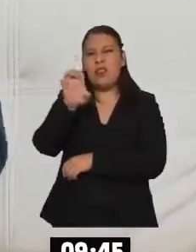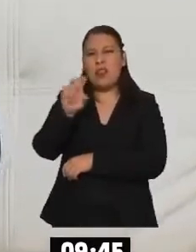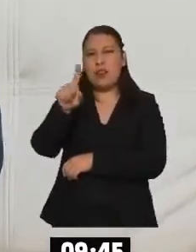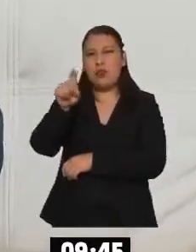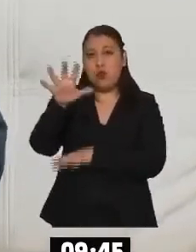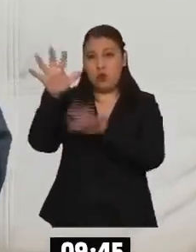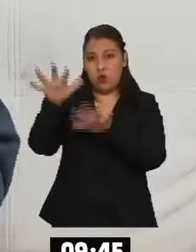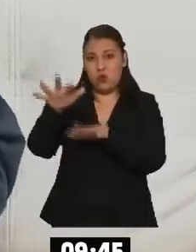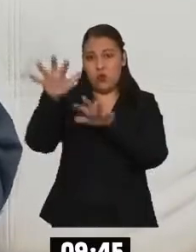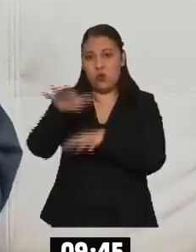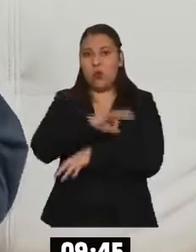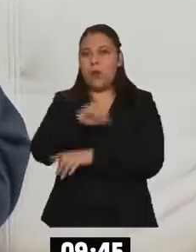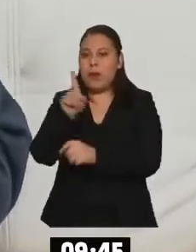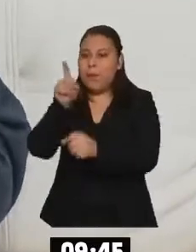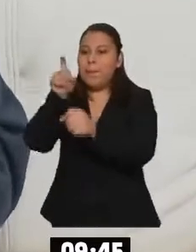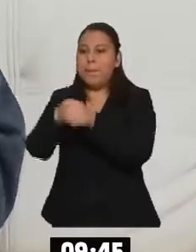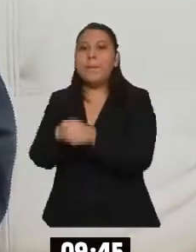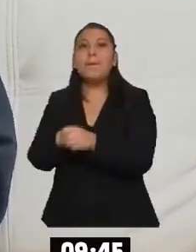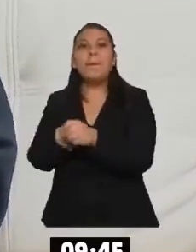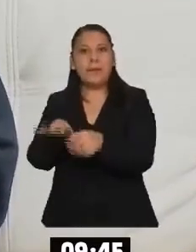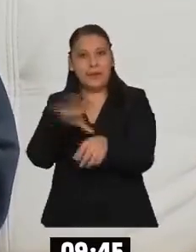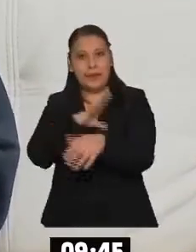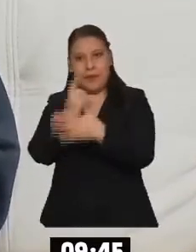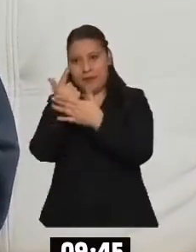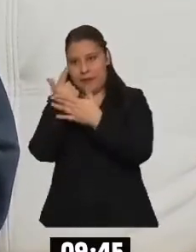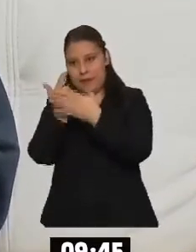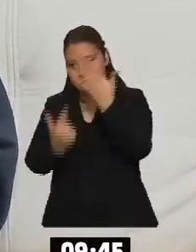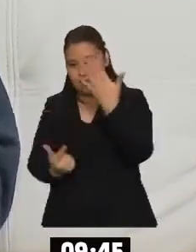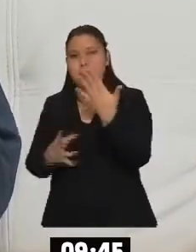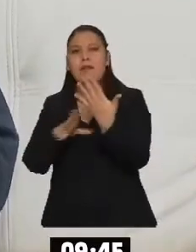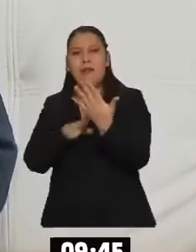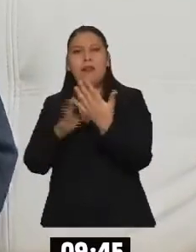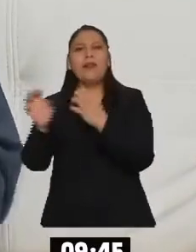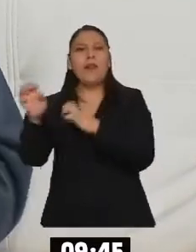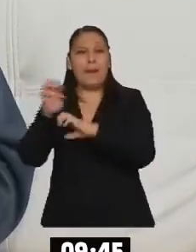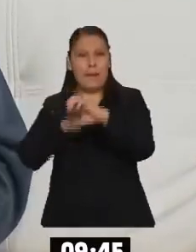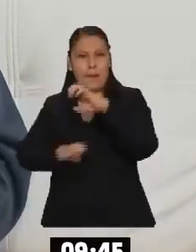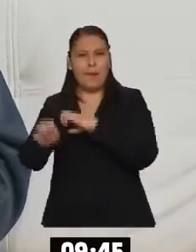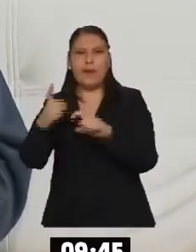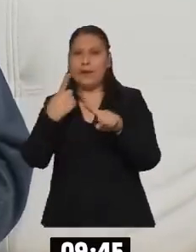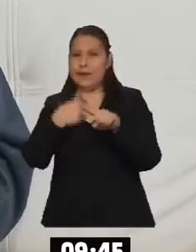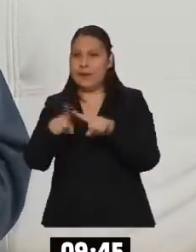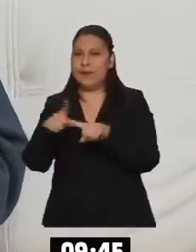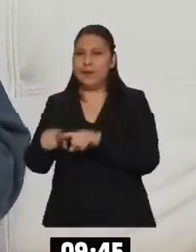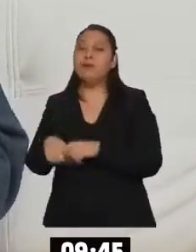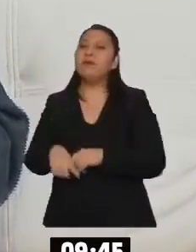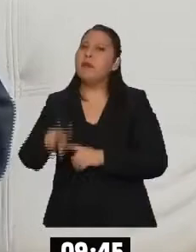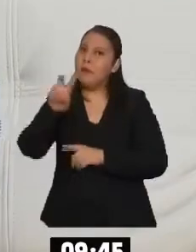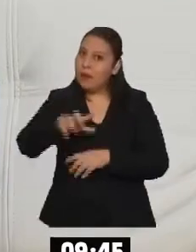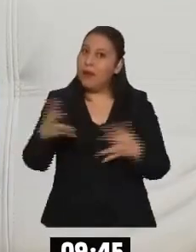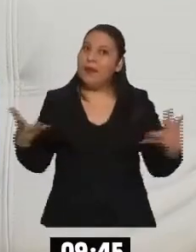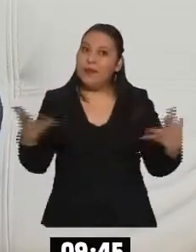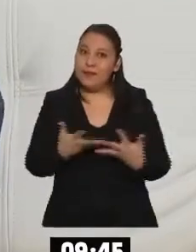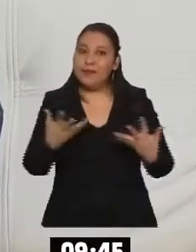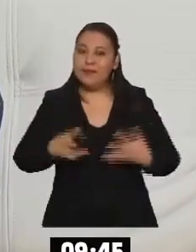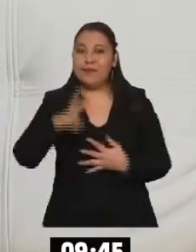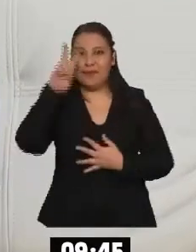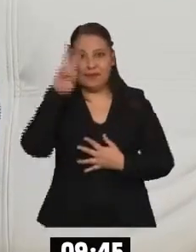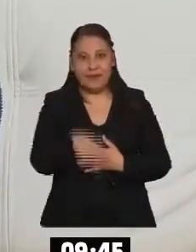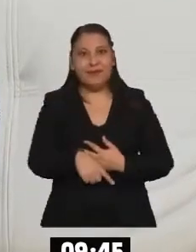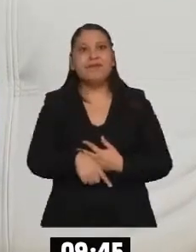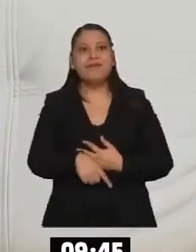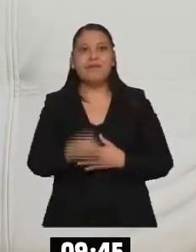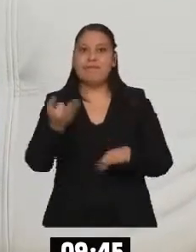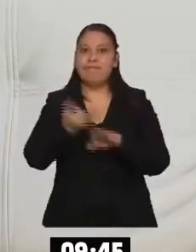las condiciones de hay un directorio de las posibles empresas hagámoslo y de veras démosle la vuelta a esta